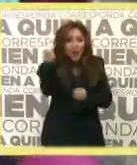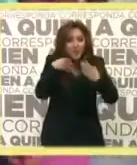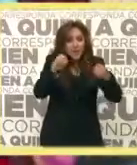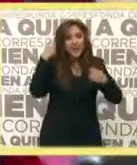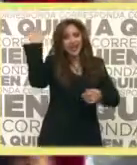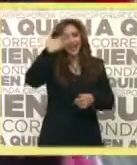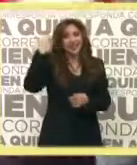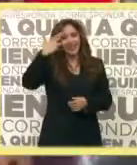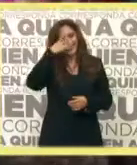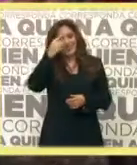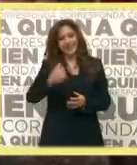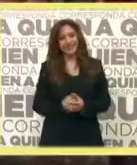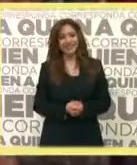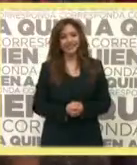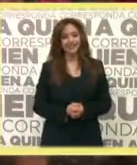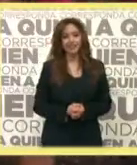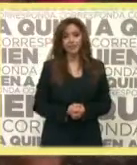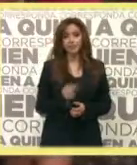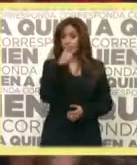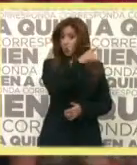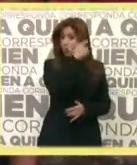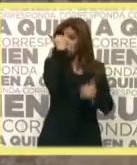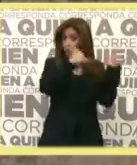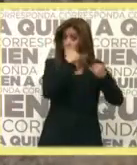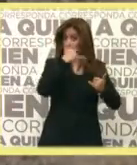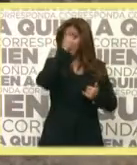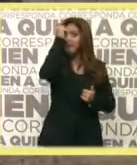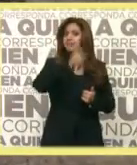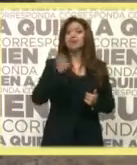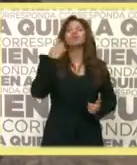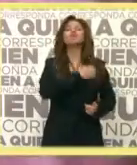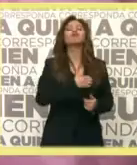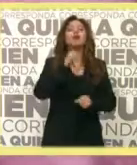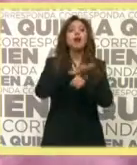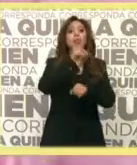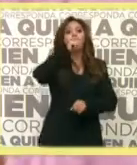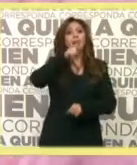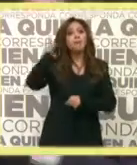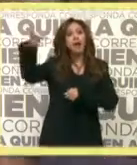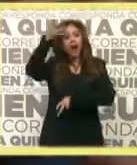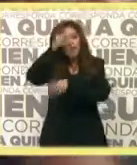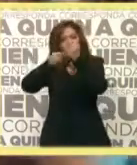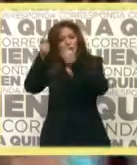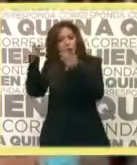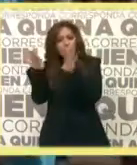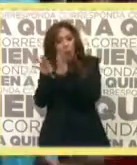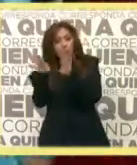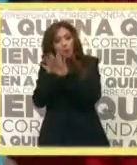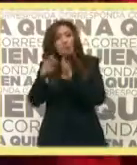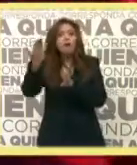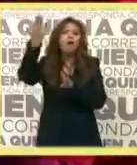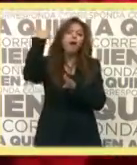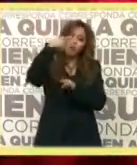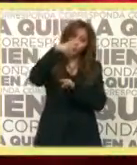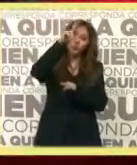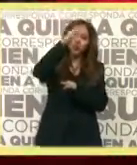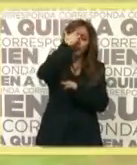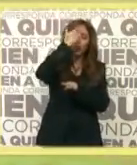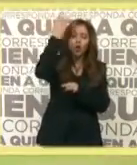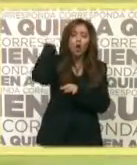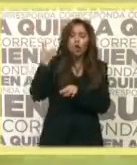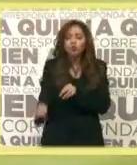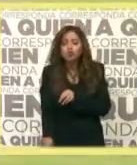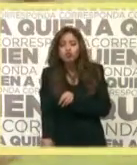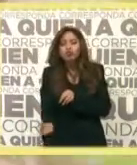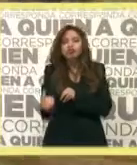de los Reyes Magos. Los juguetes añaden alegría y emoción, aprendizaje sobre la vida. Todos tenemos recuerdos de los juguetes con los que nos